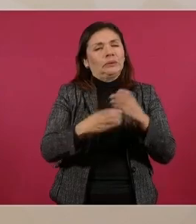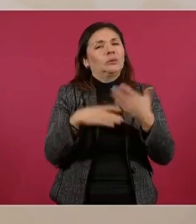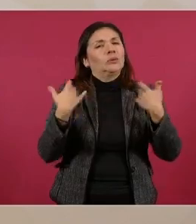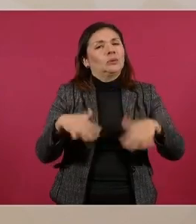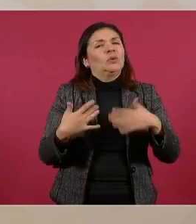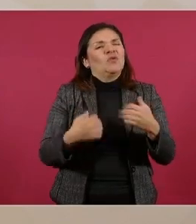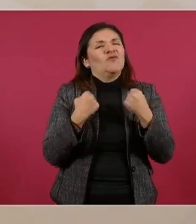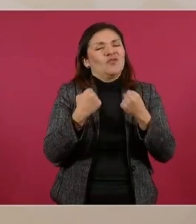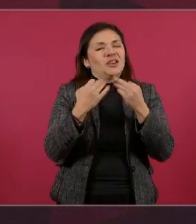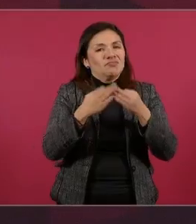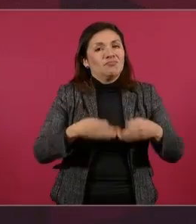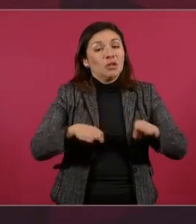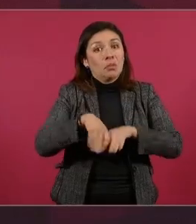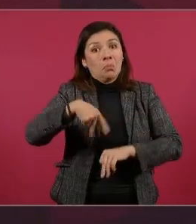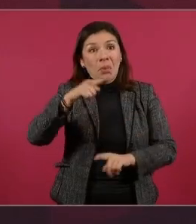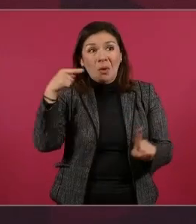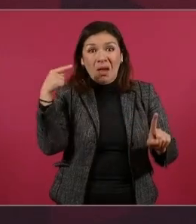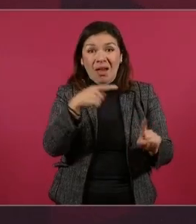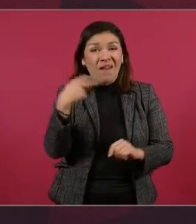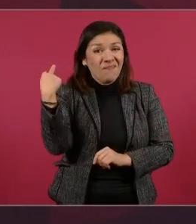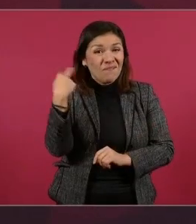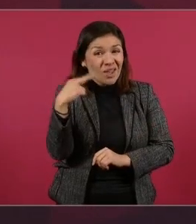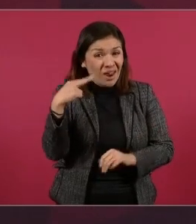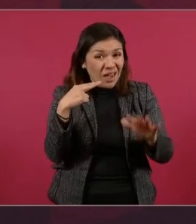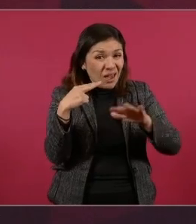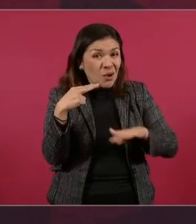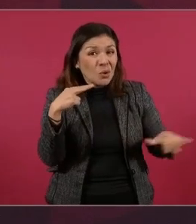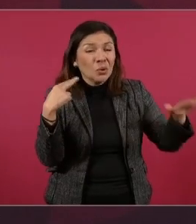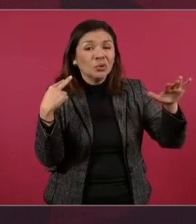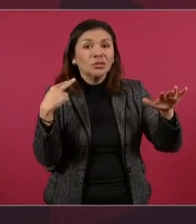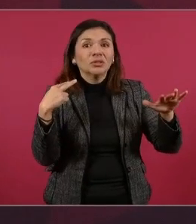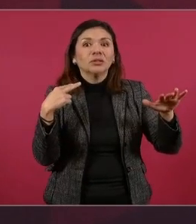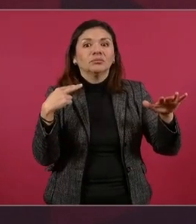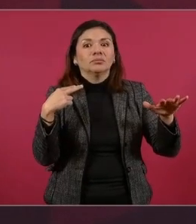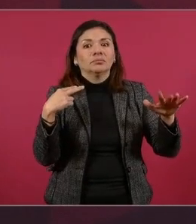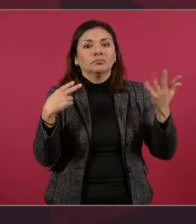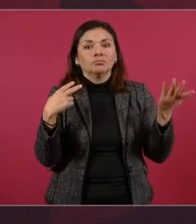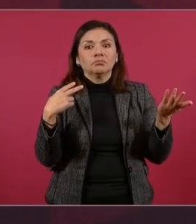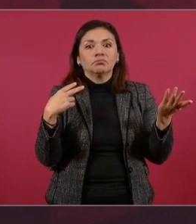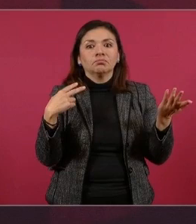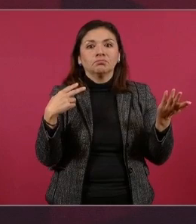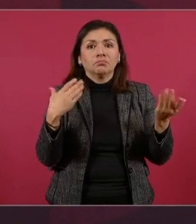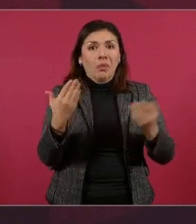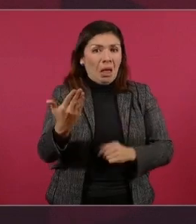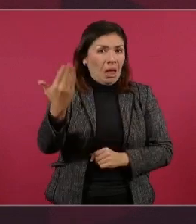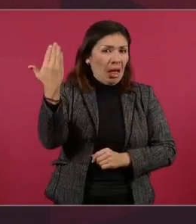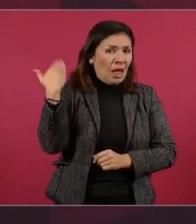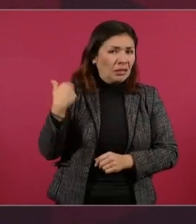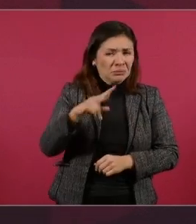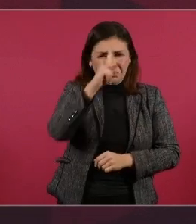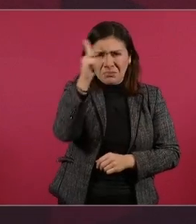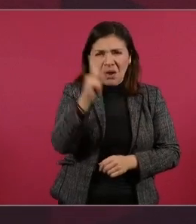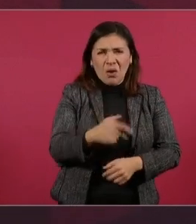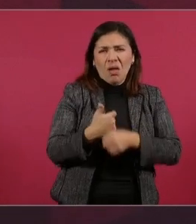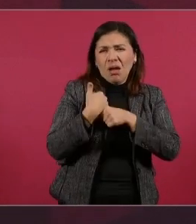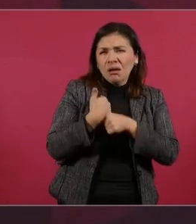fuerte pero en Veracruz en se habían padecido